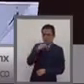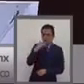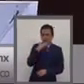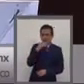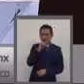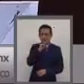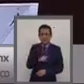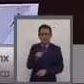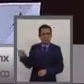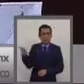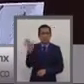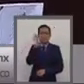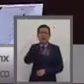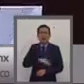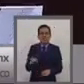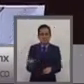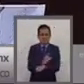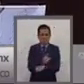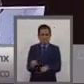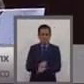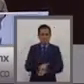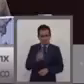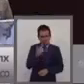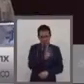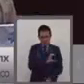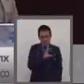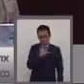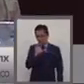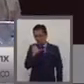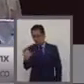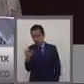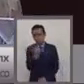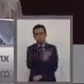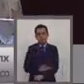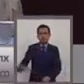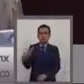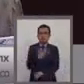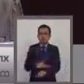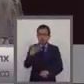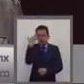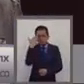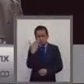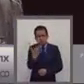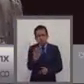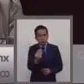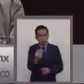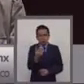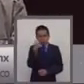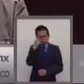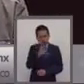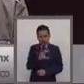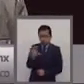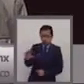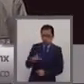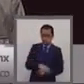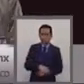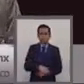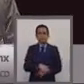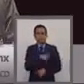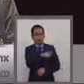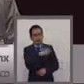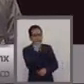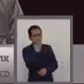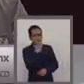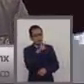tarda mucho en bajar los recursos a donde se necesitan. También pasó lo mismo con la escuela